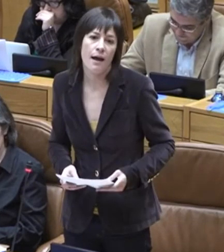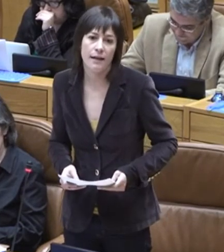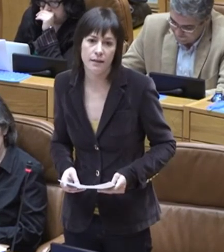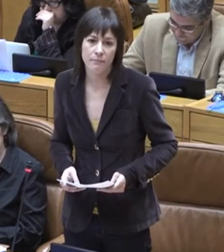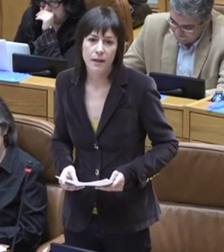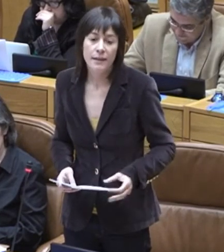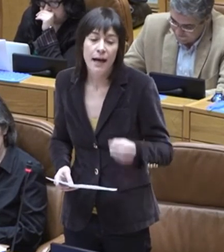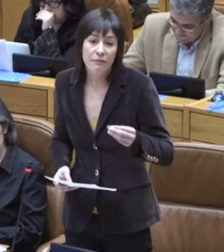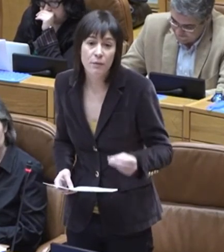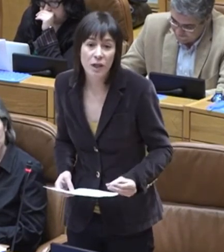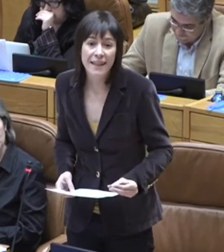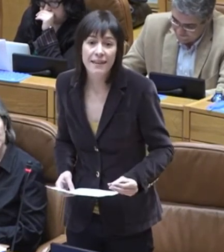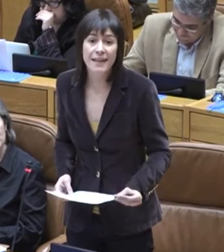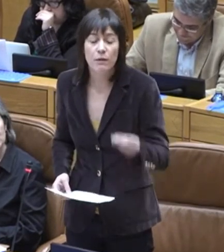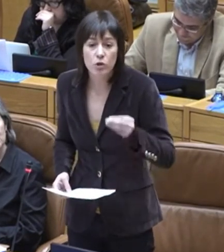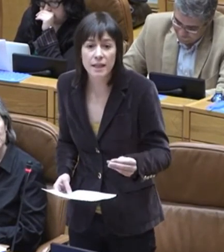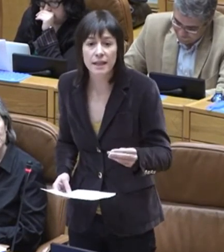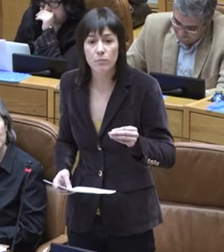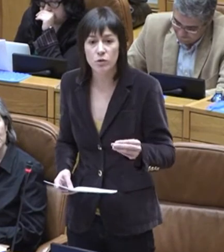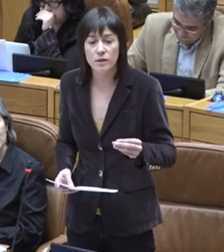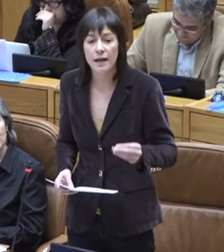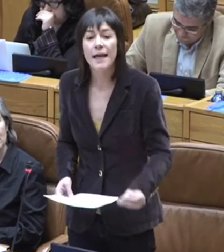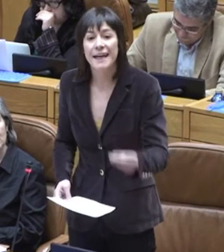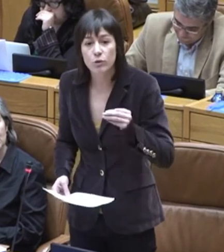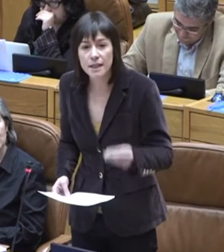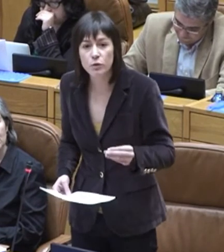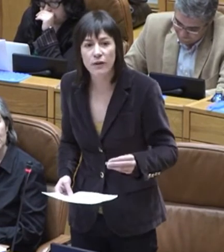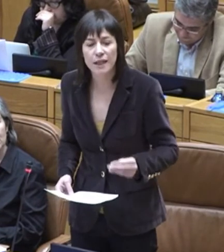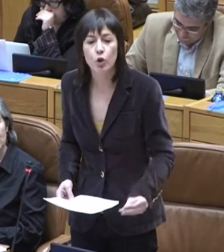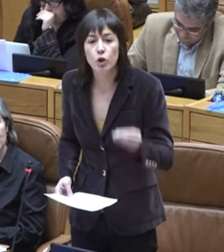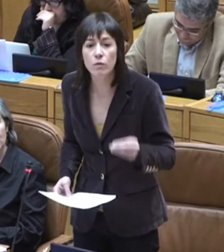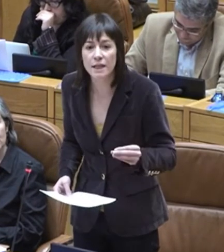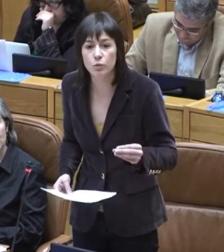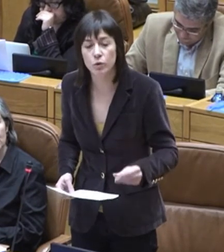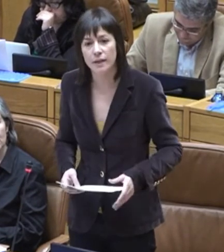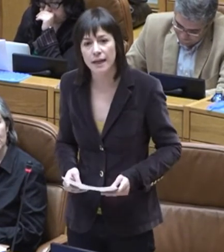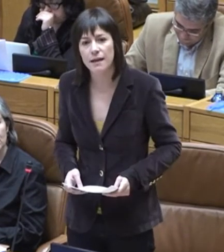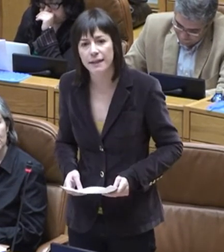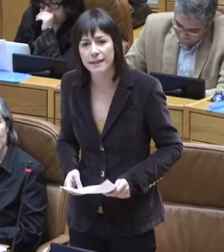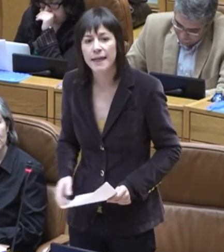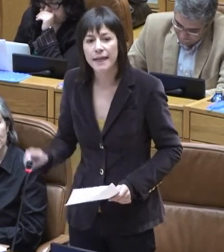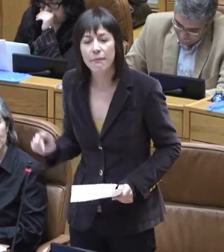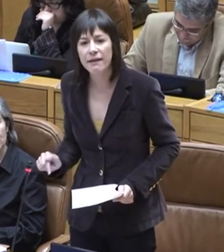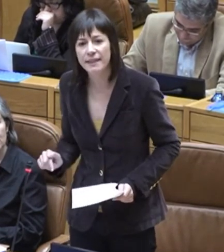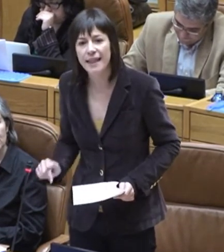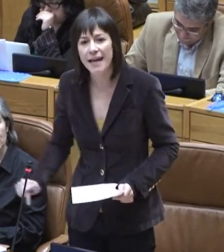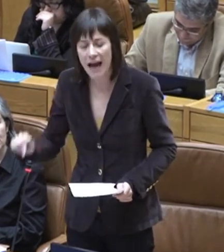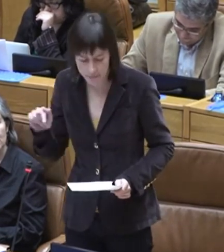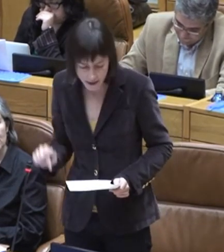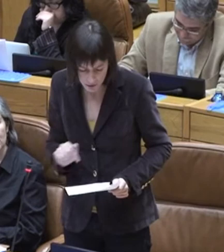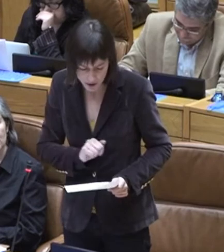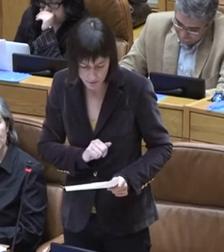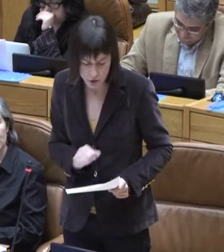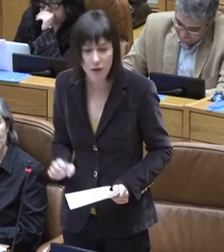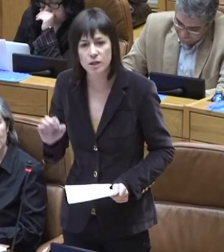decir aquí. A frivolidade que vostede demostra cando estamos falando dun asunto tan relevante que vai afectar